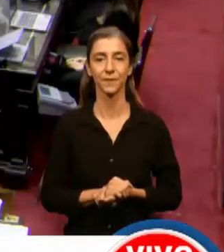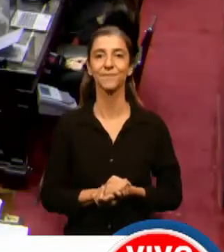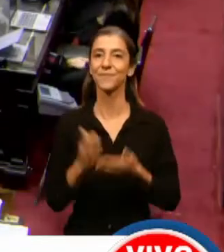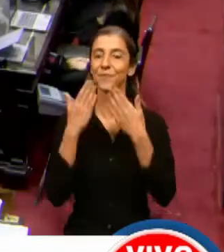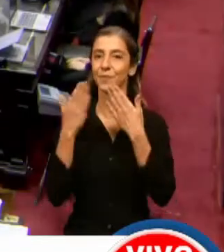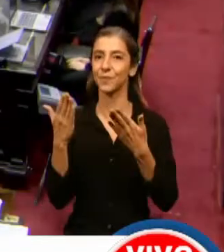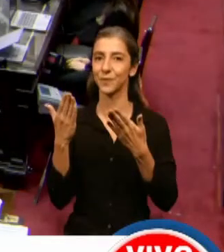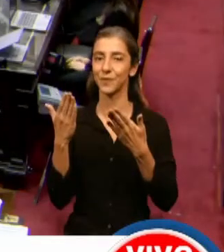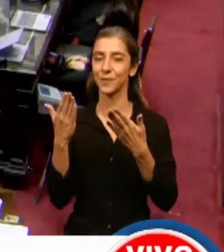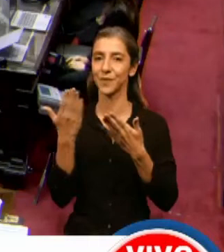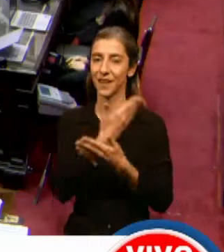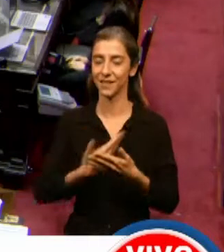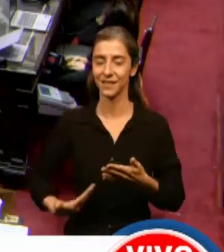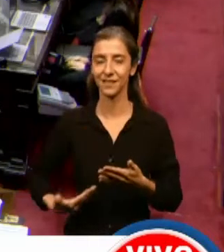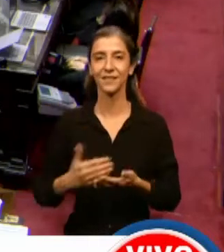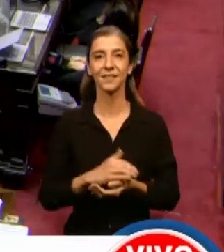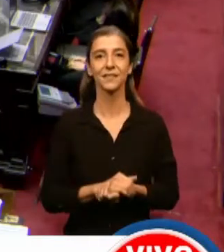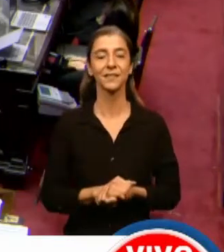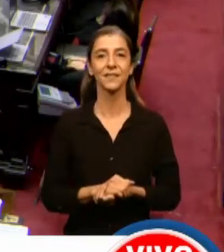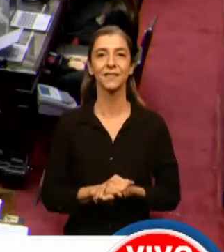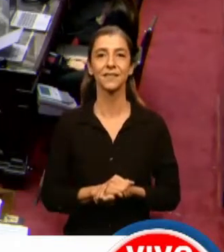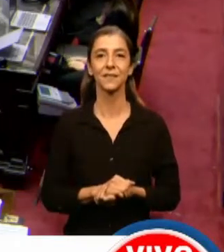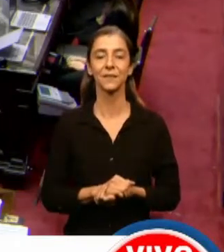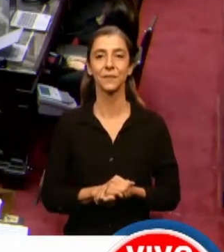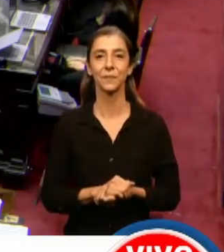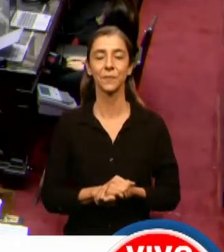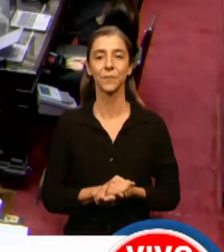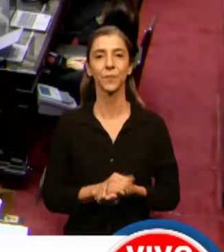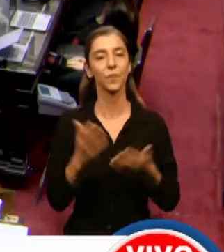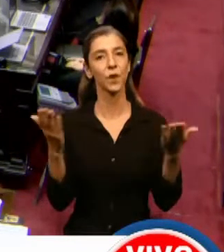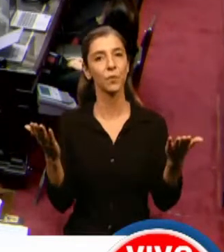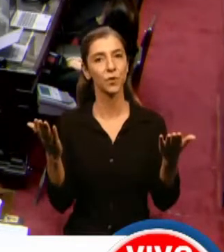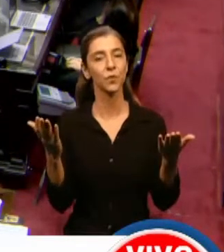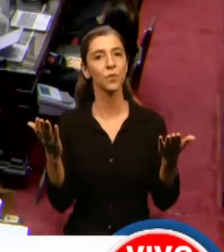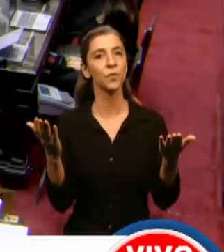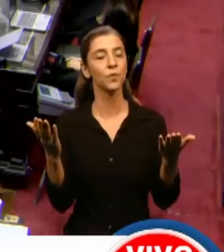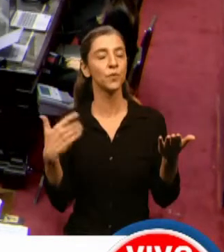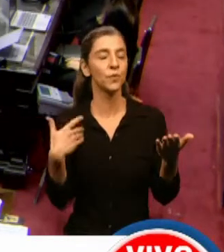Muchas gracias, presidente. Por supuesto, también